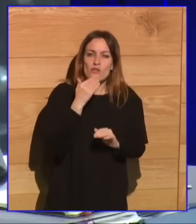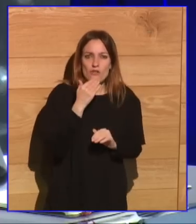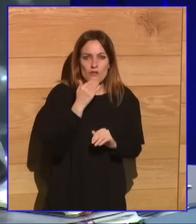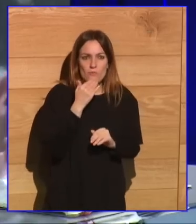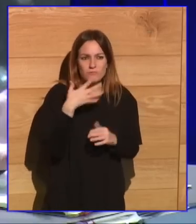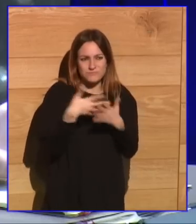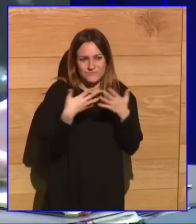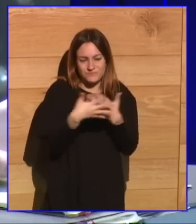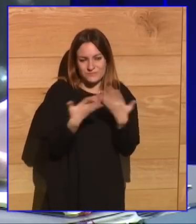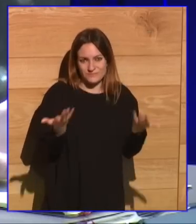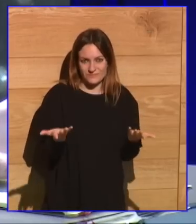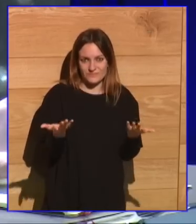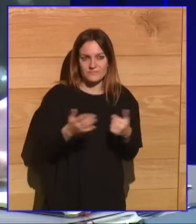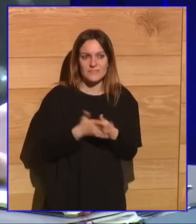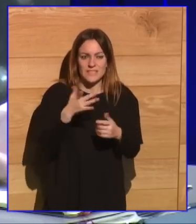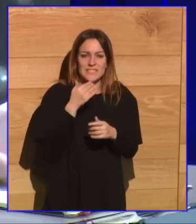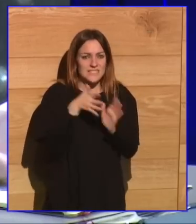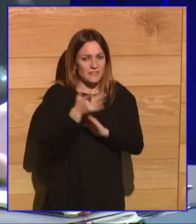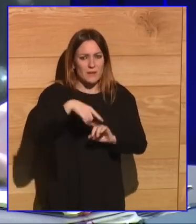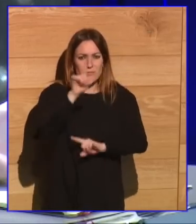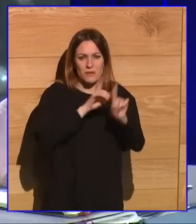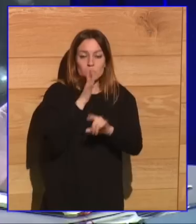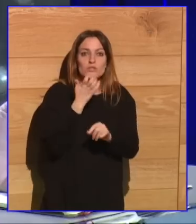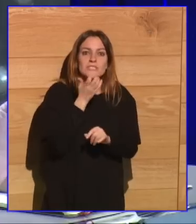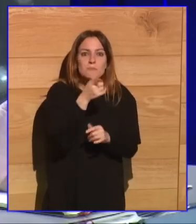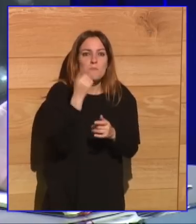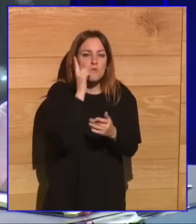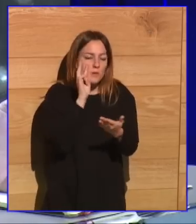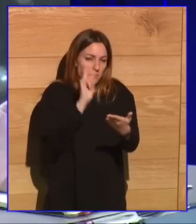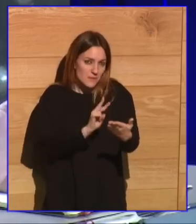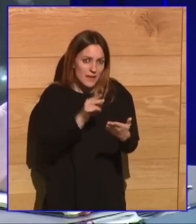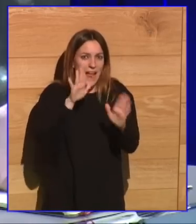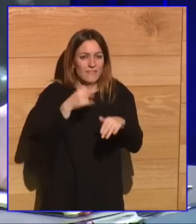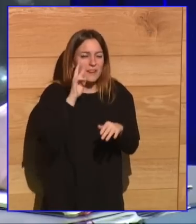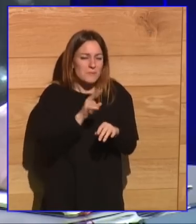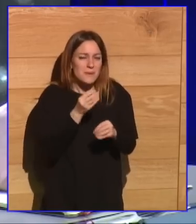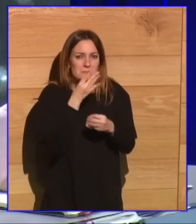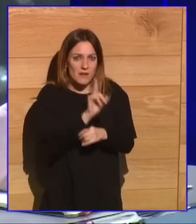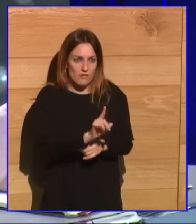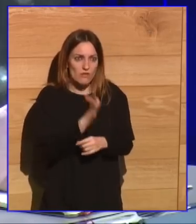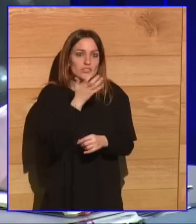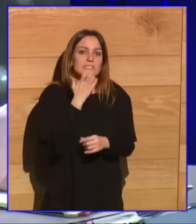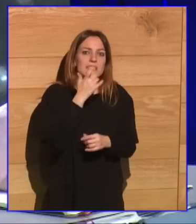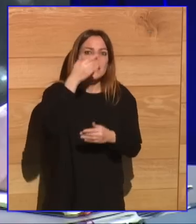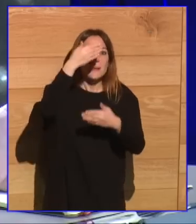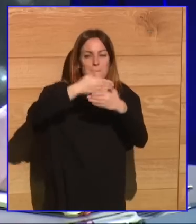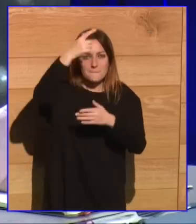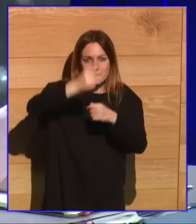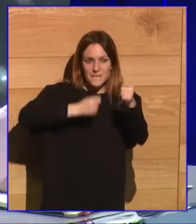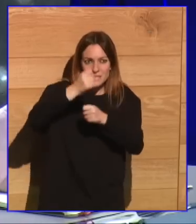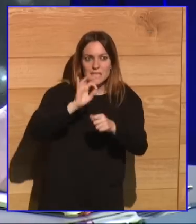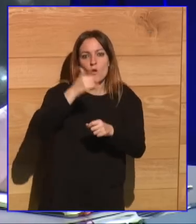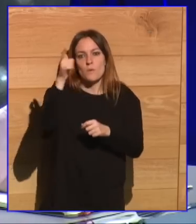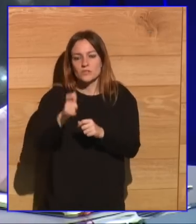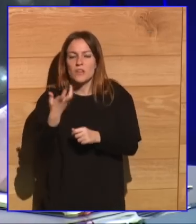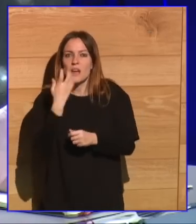una papilla. Pues eso es un problema, pues como si lo ves tú en tu móvil y dices que no ves bien. Y si además tienes las persianas subidas y tienes a alguien gritando